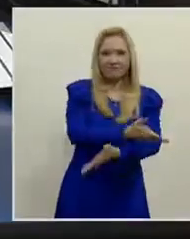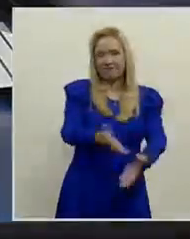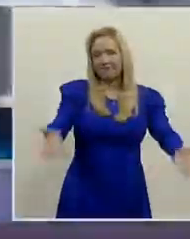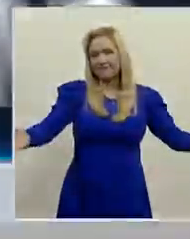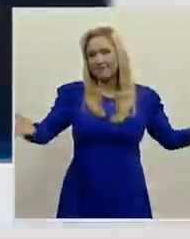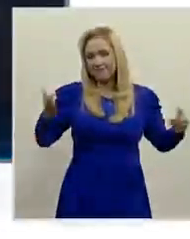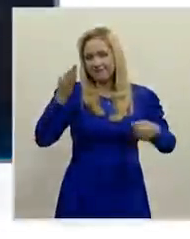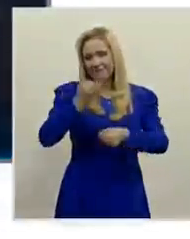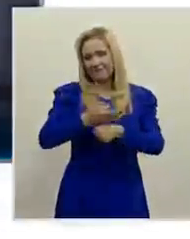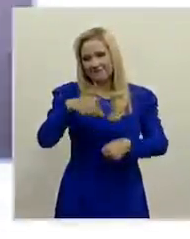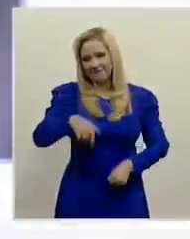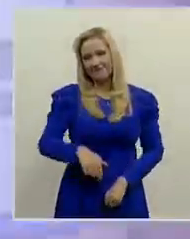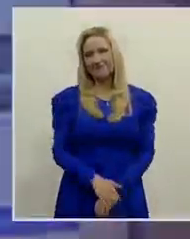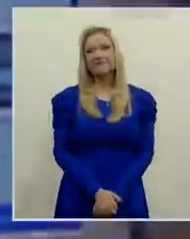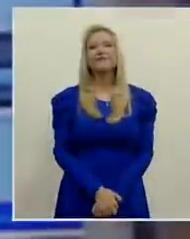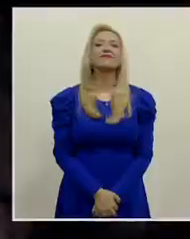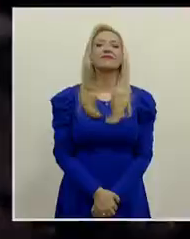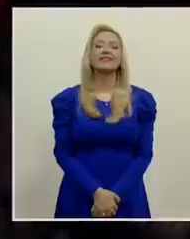que ahorita es el canal.